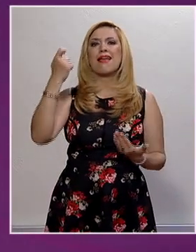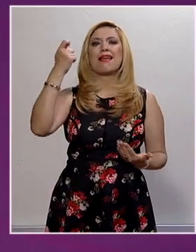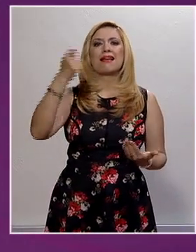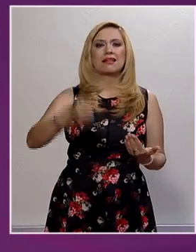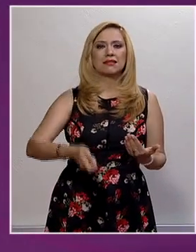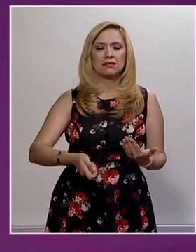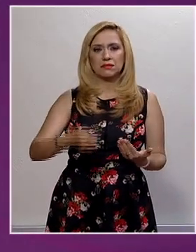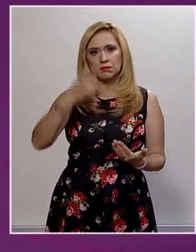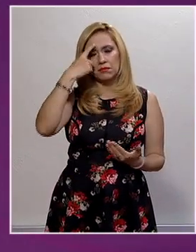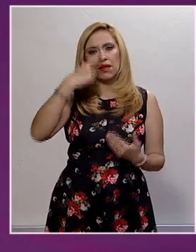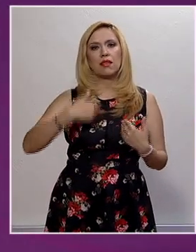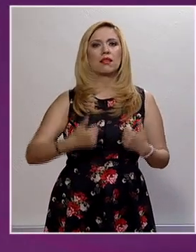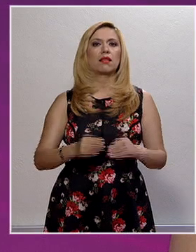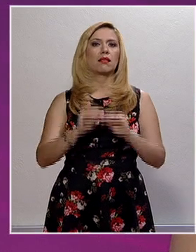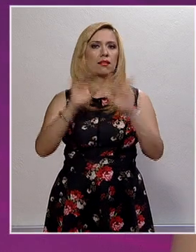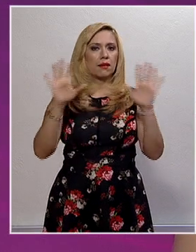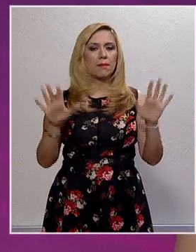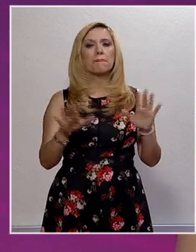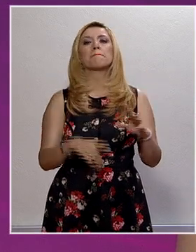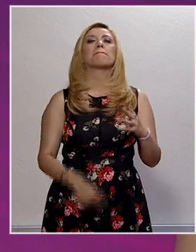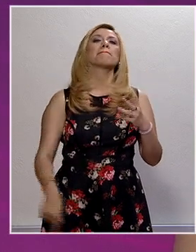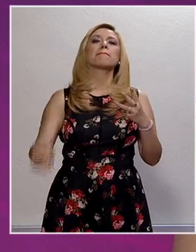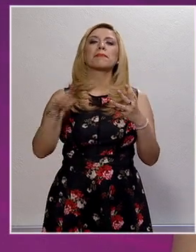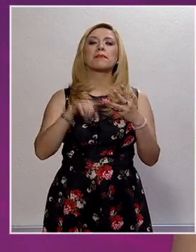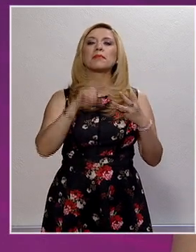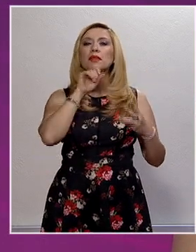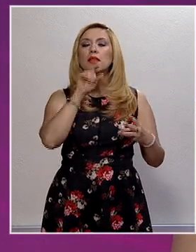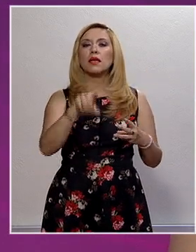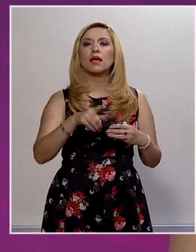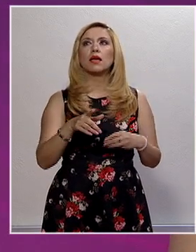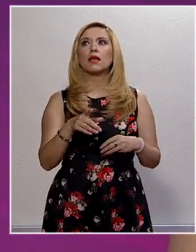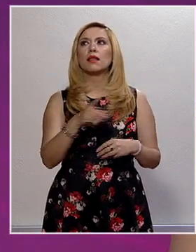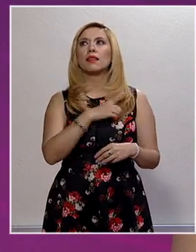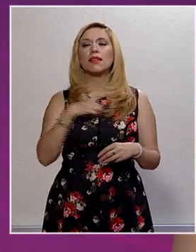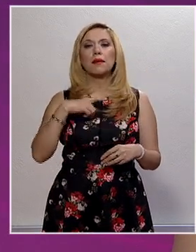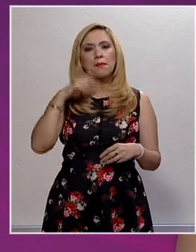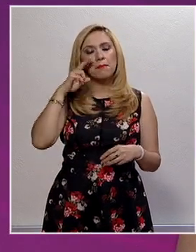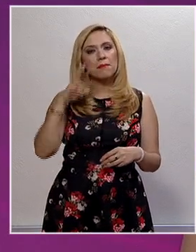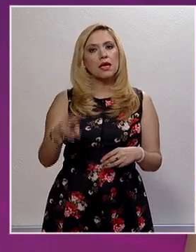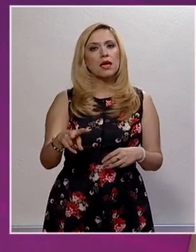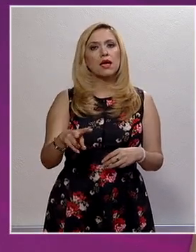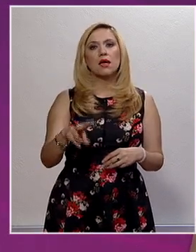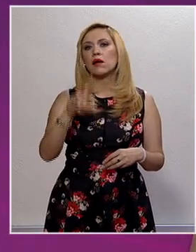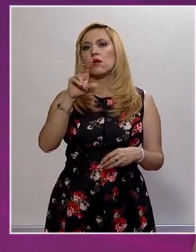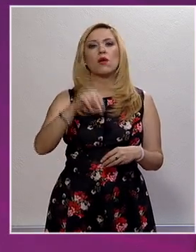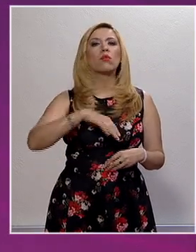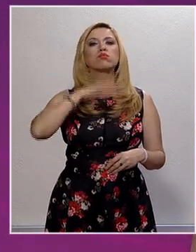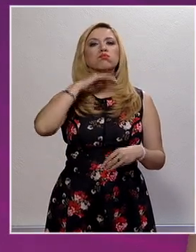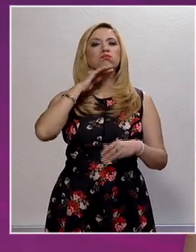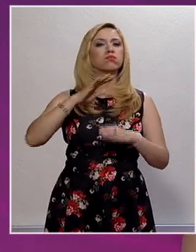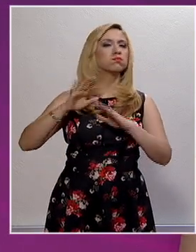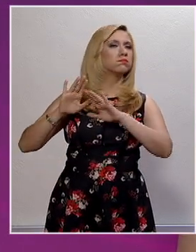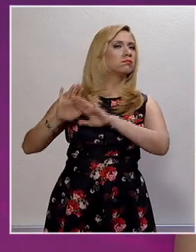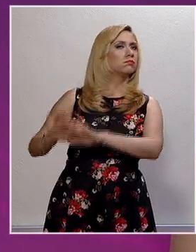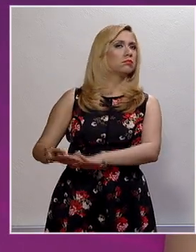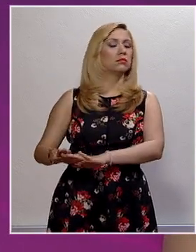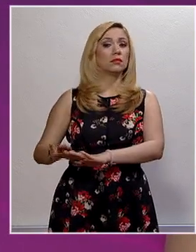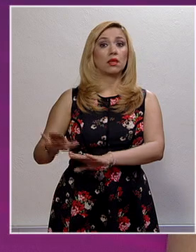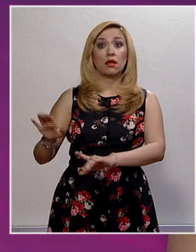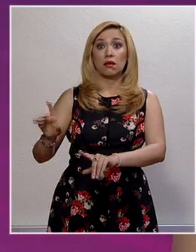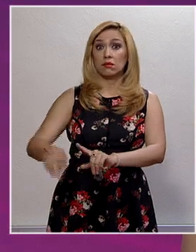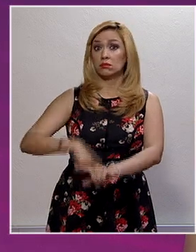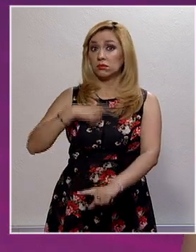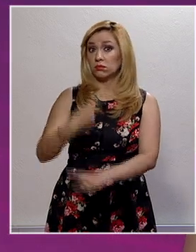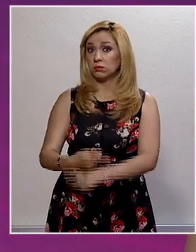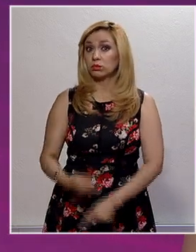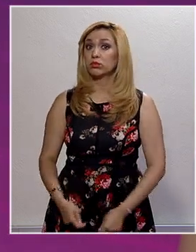de la investigación. Y también hay que tener en cuenta y no invisibilizar el aspecto de violencia sexual.